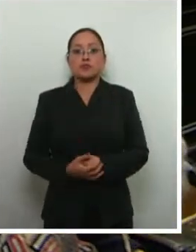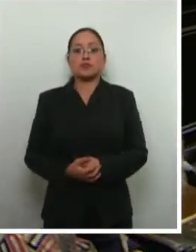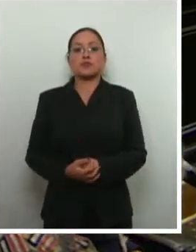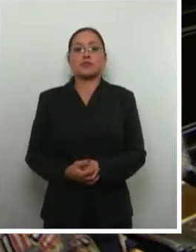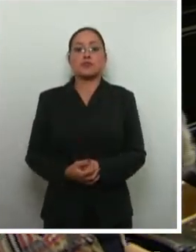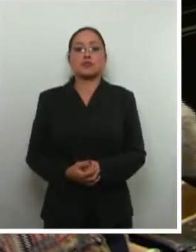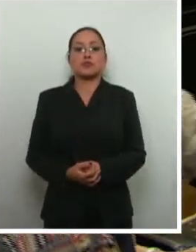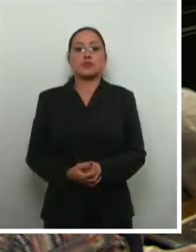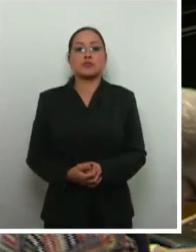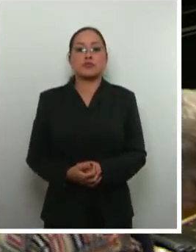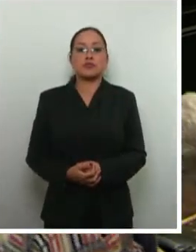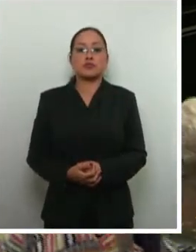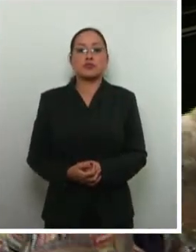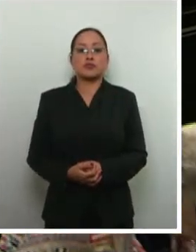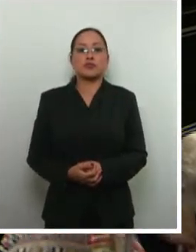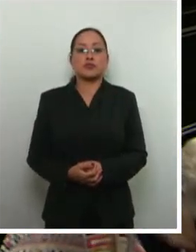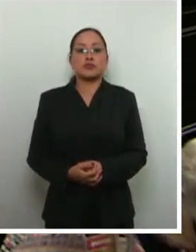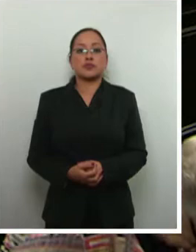No es cierto.